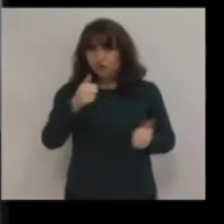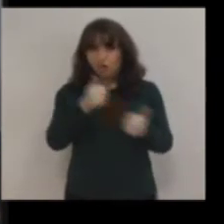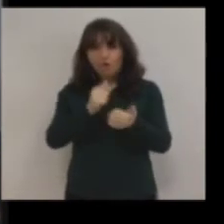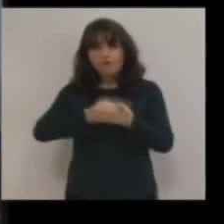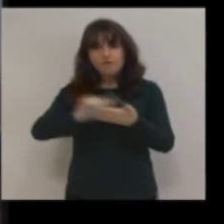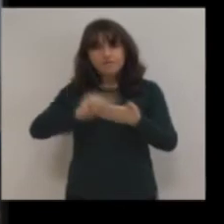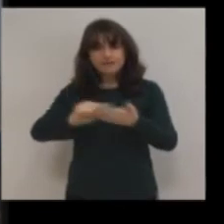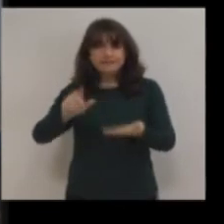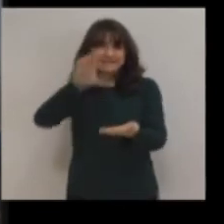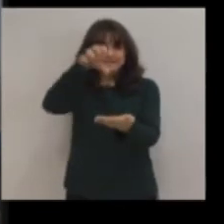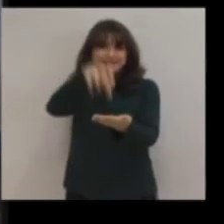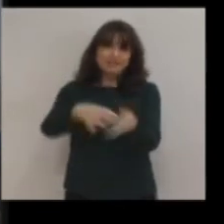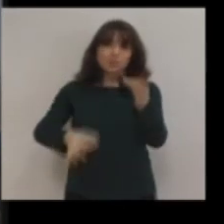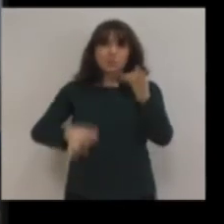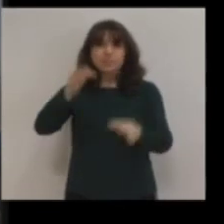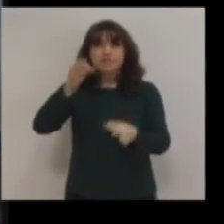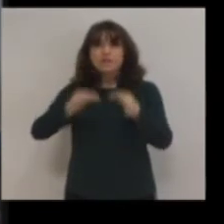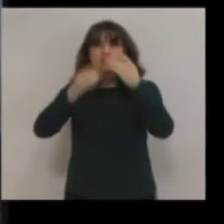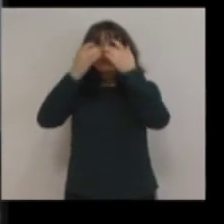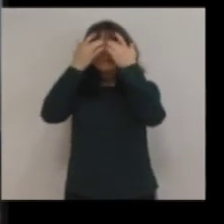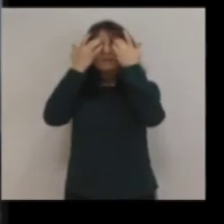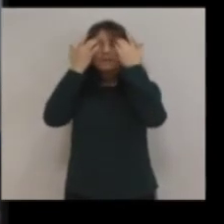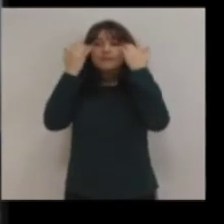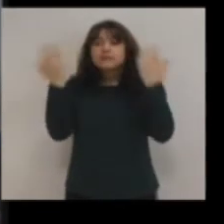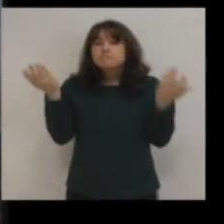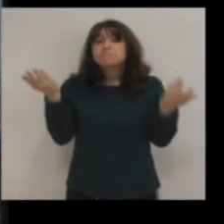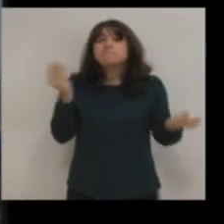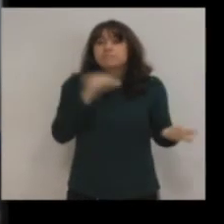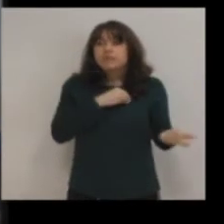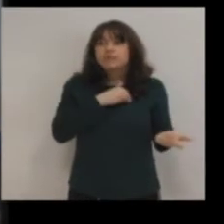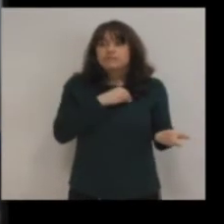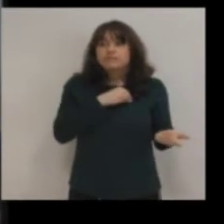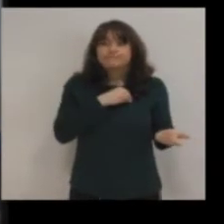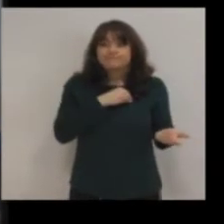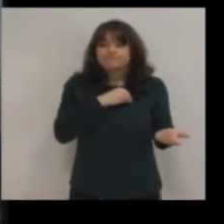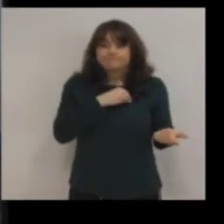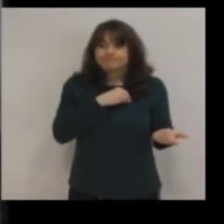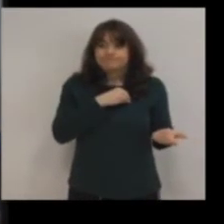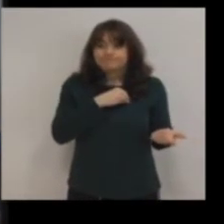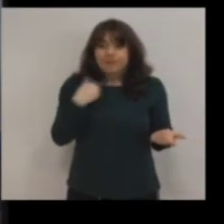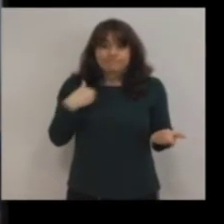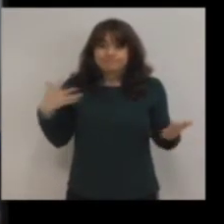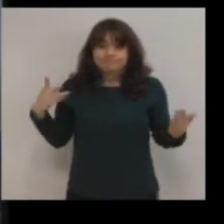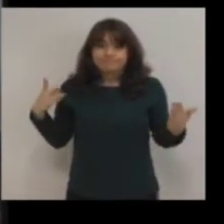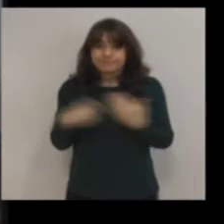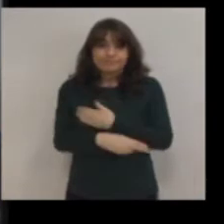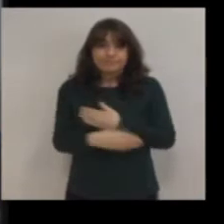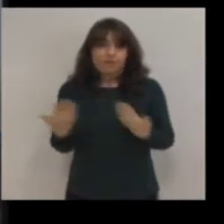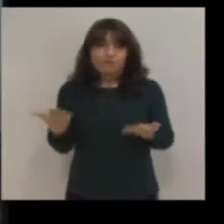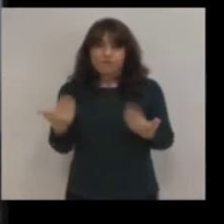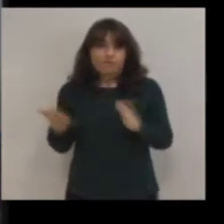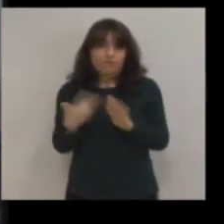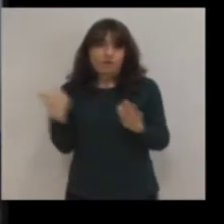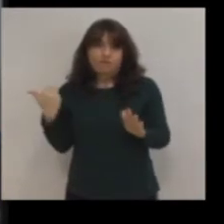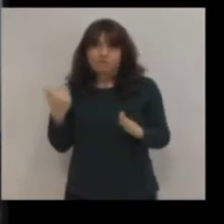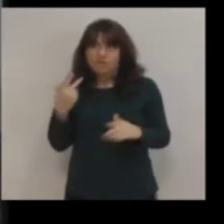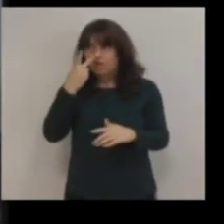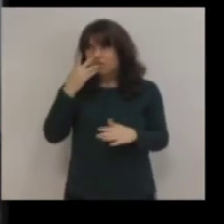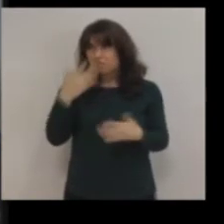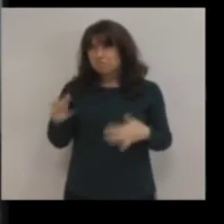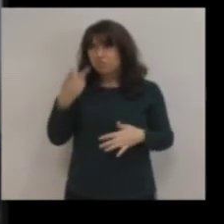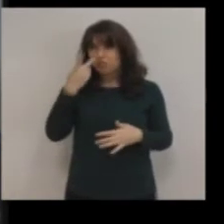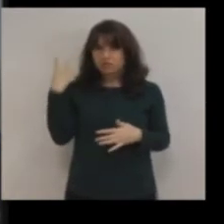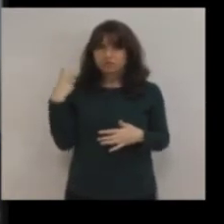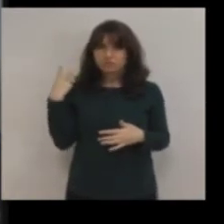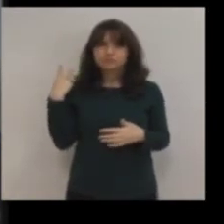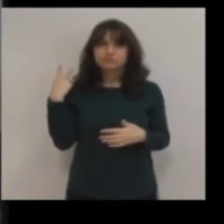de sede judicial y que, lástima, ha sido suprimido pues hace ya 2 años.